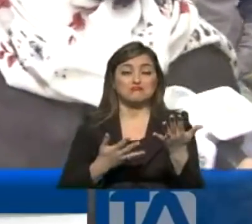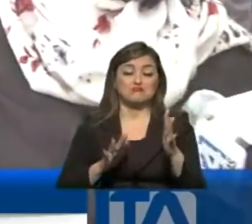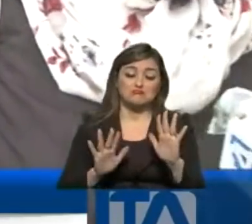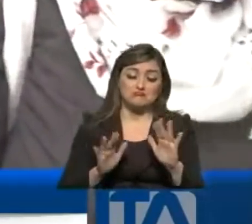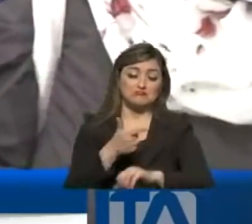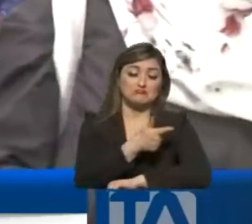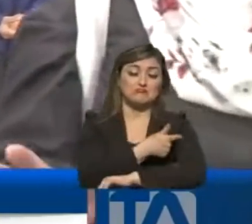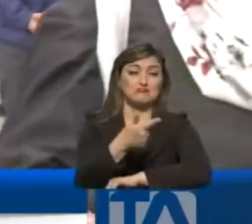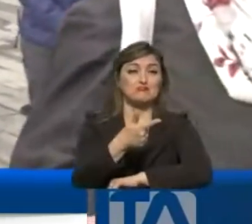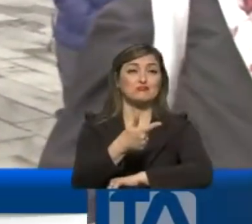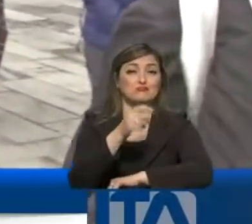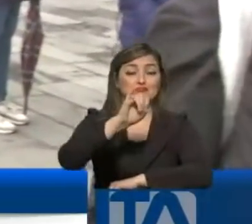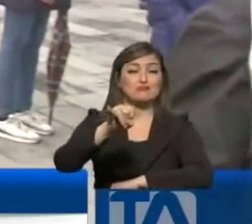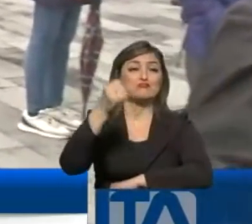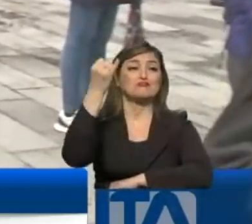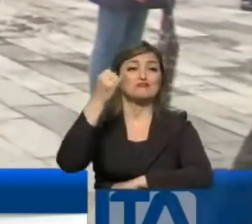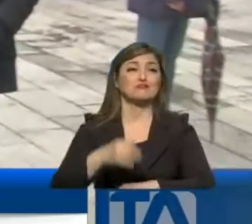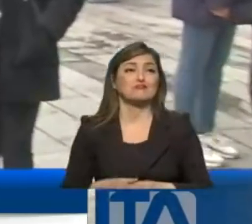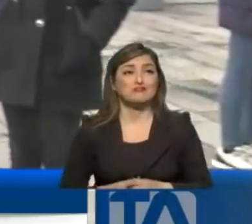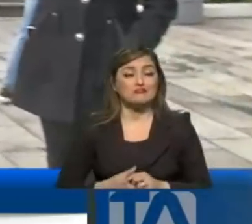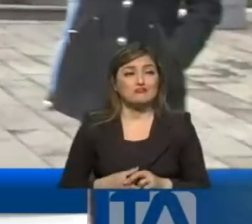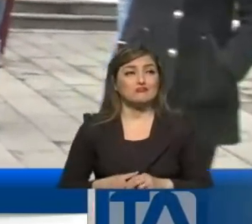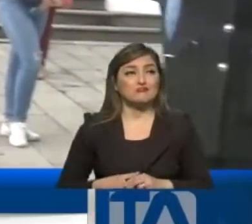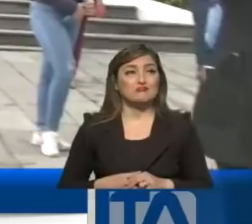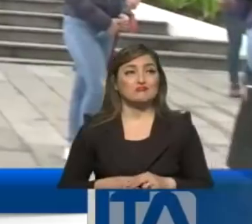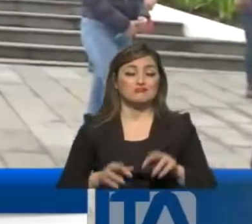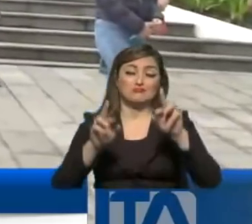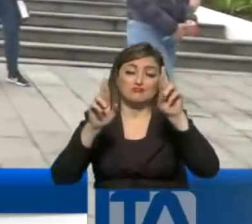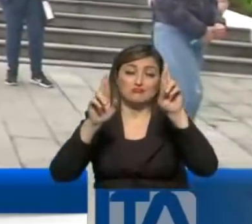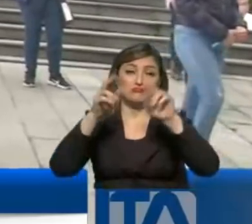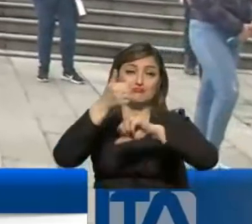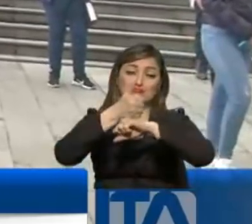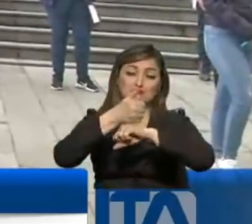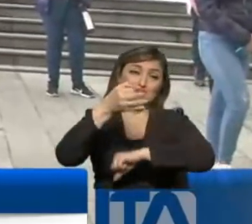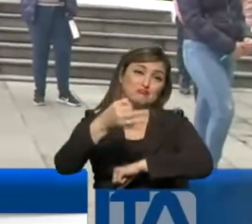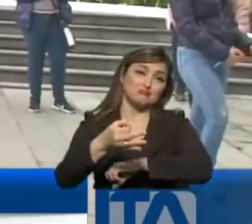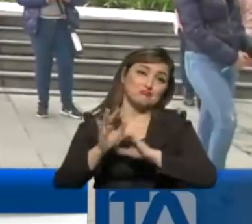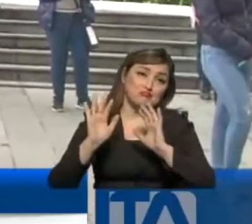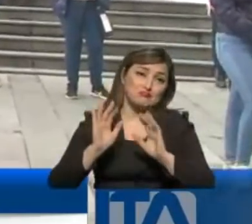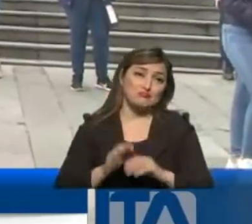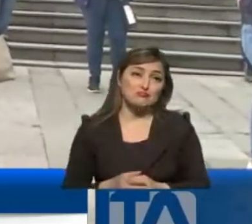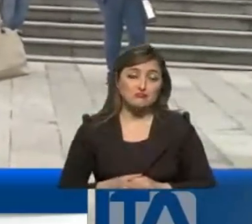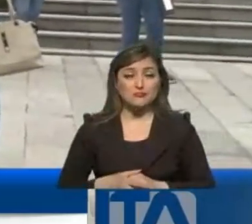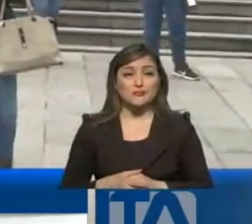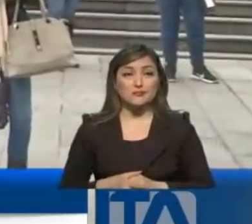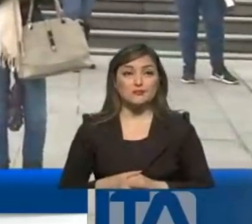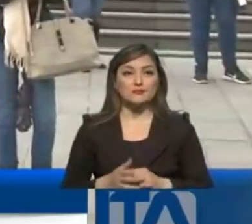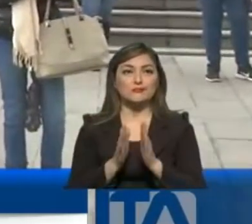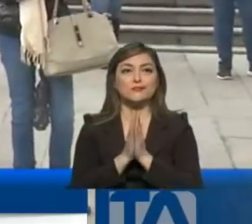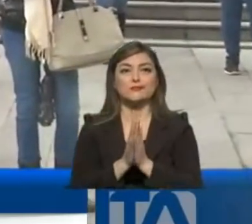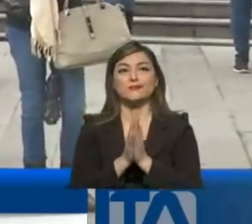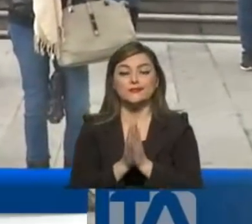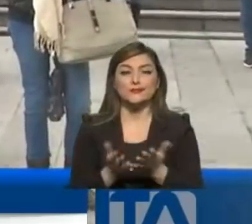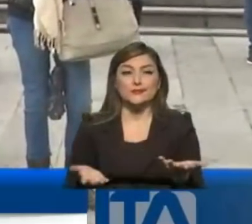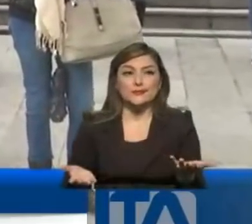vez nos vacunen el día jueves. Esperemos que cumplan las autoridades, y pues es el pedido que les hacemos,